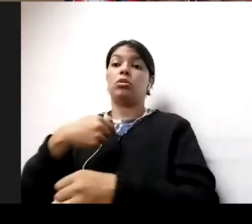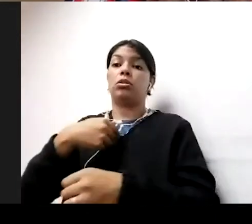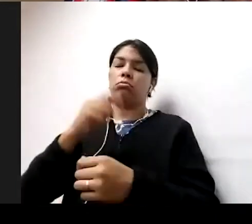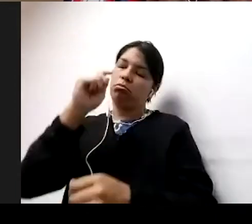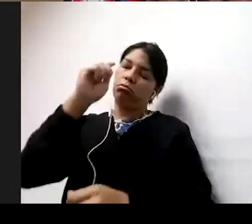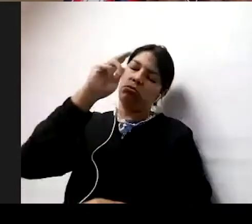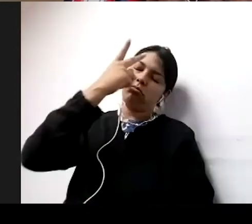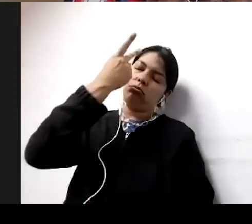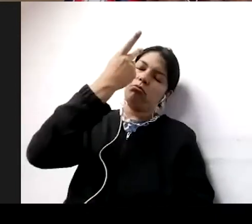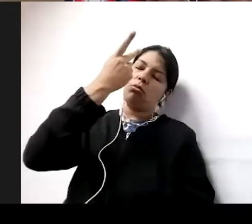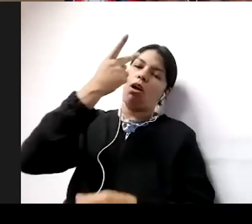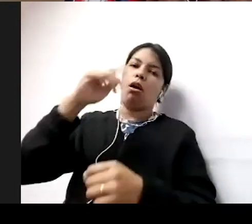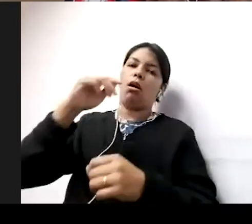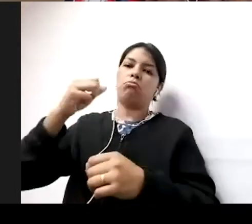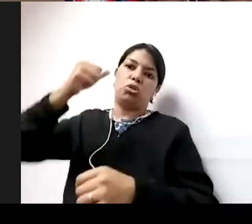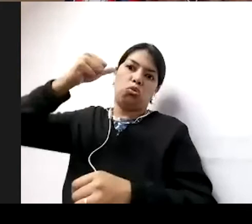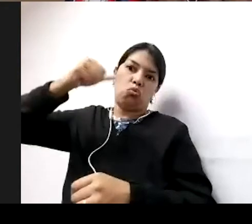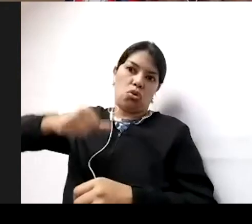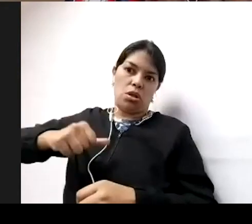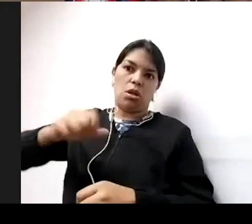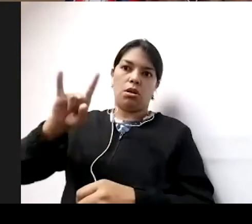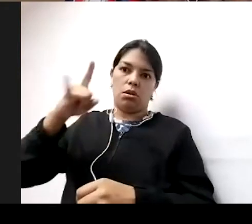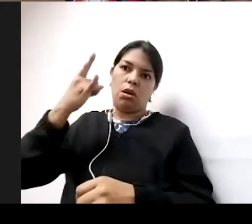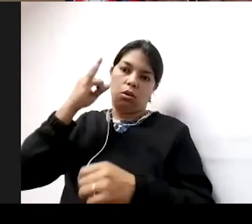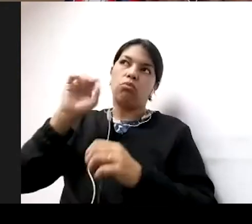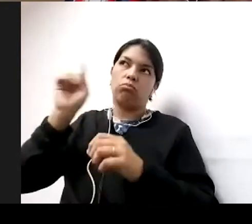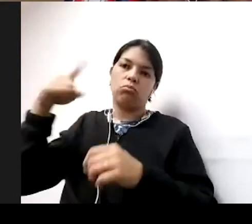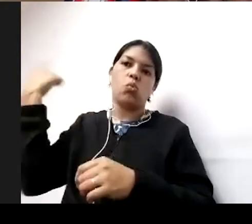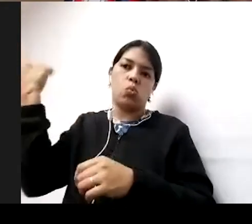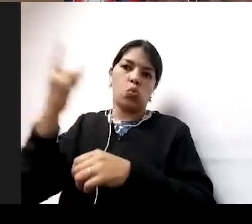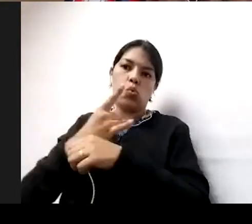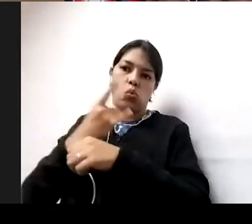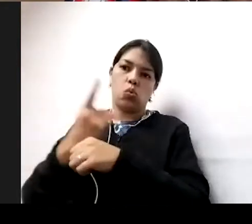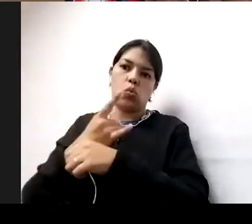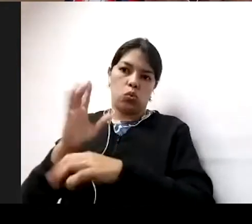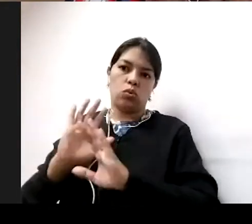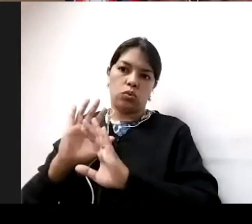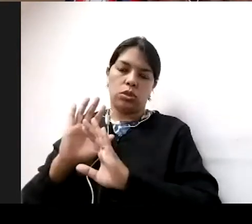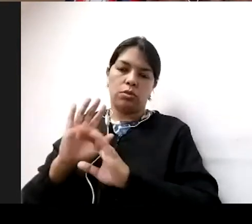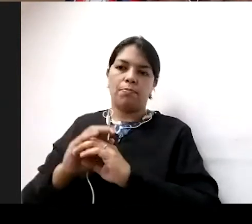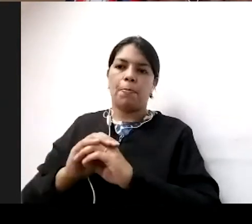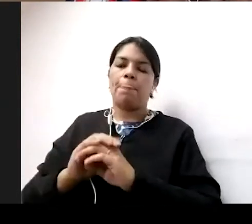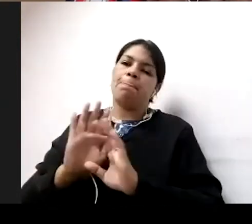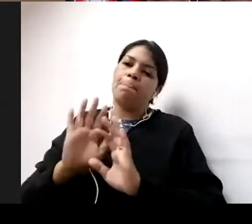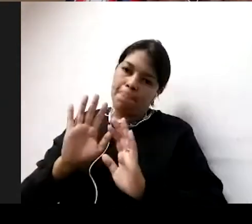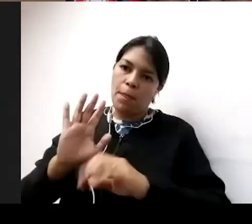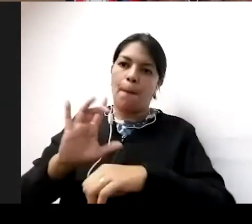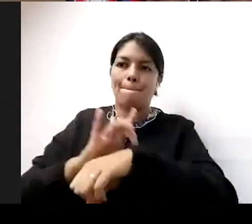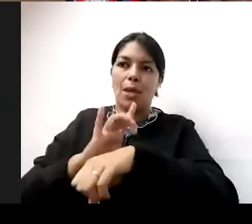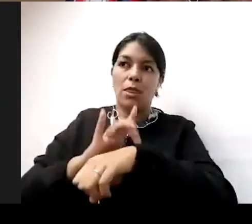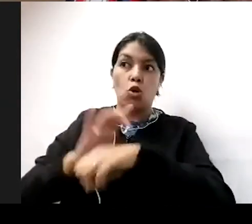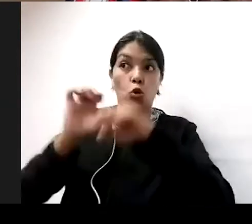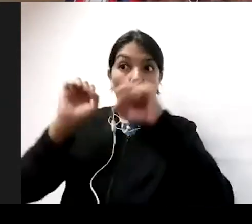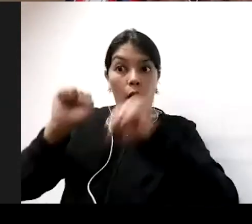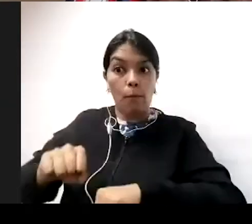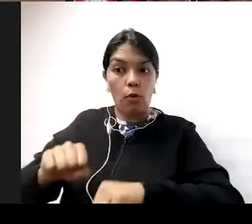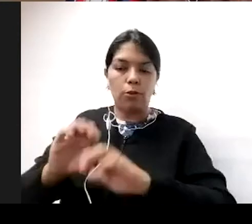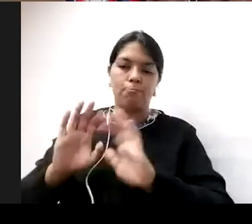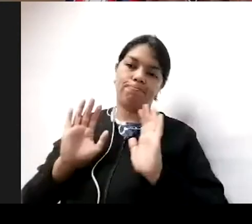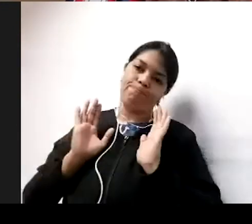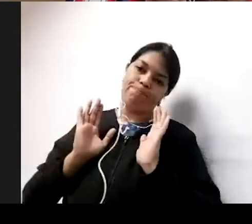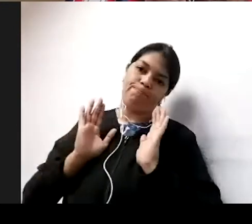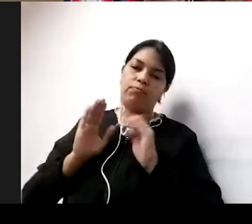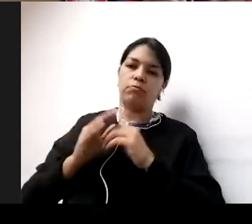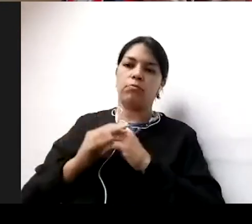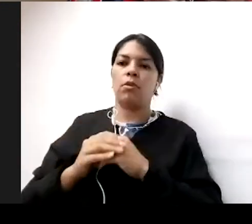energizantes, aunque hay que aclarar que algunos de estos productos no tienen un aval médico. En la actualidad hay dos formas químicas de